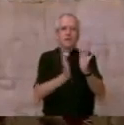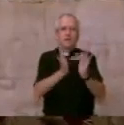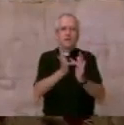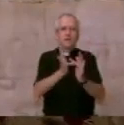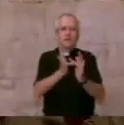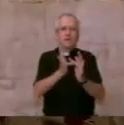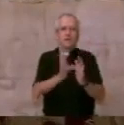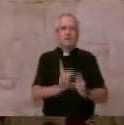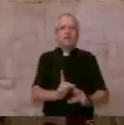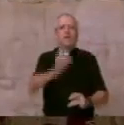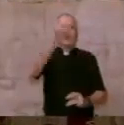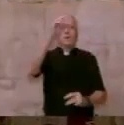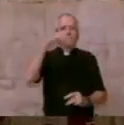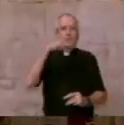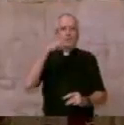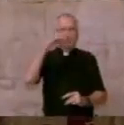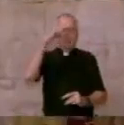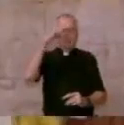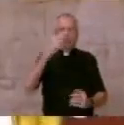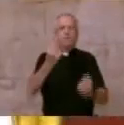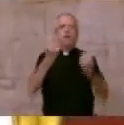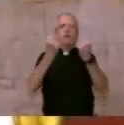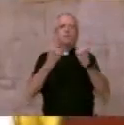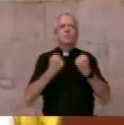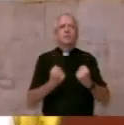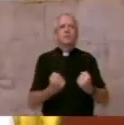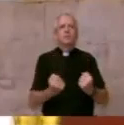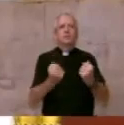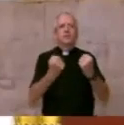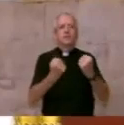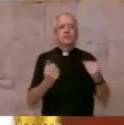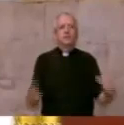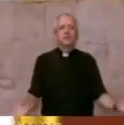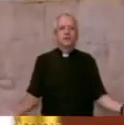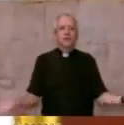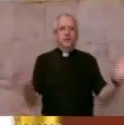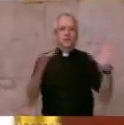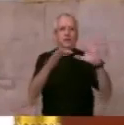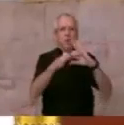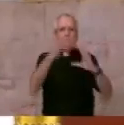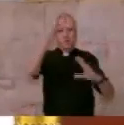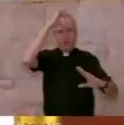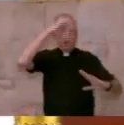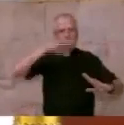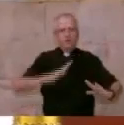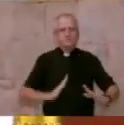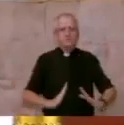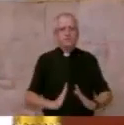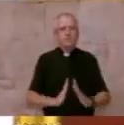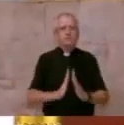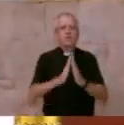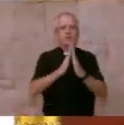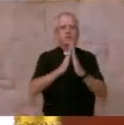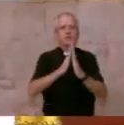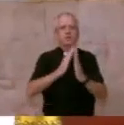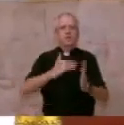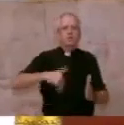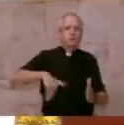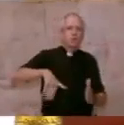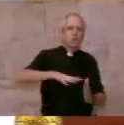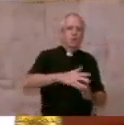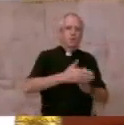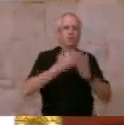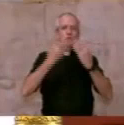Por Cristo, con Él y en Él, a ti Dios Padre omnipotente, en la unidad del Espíritu